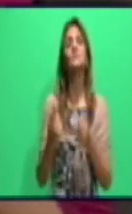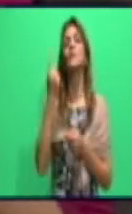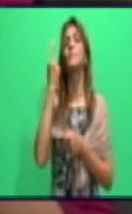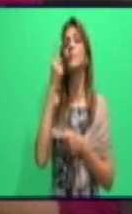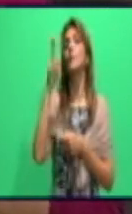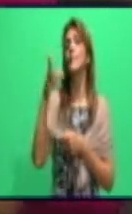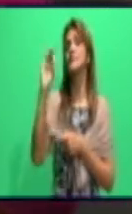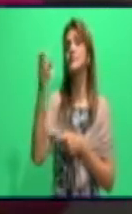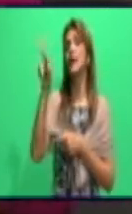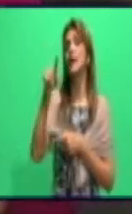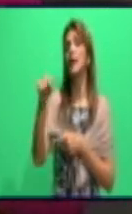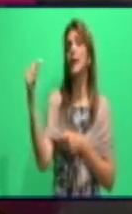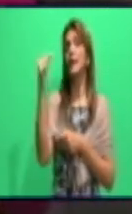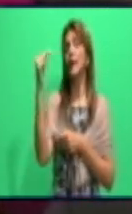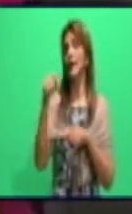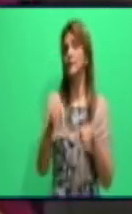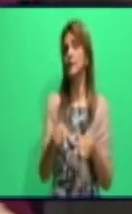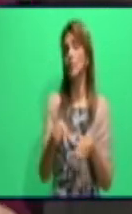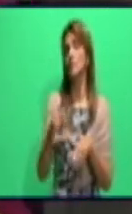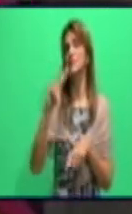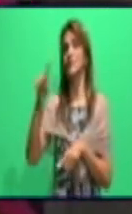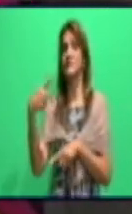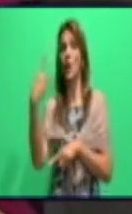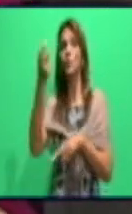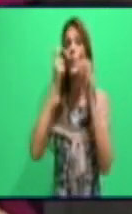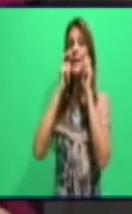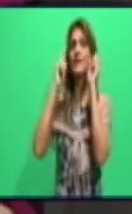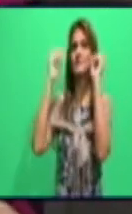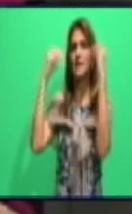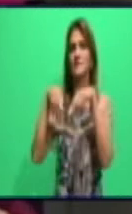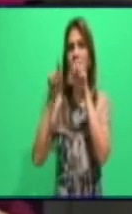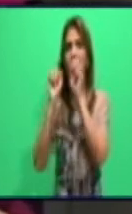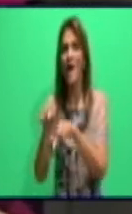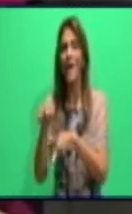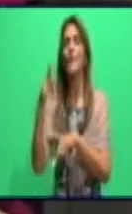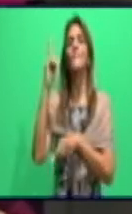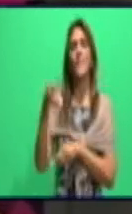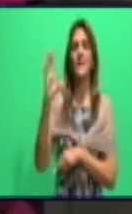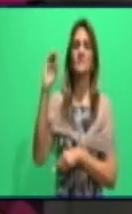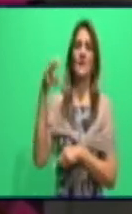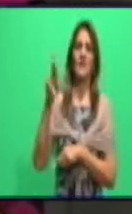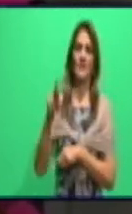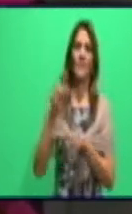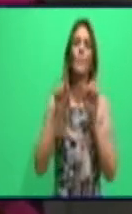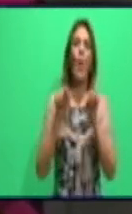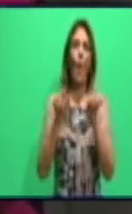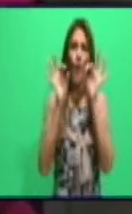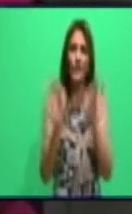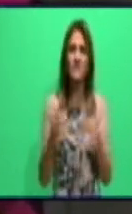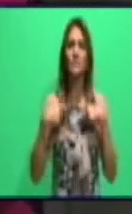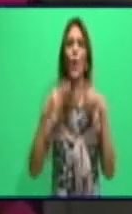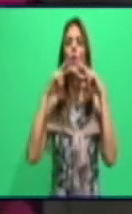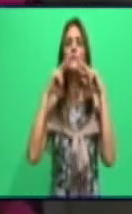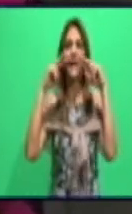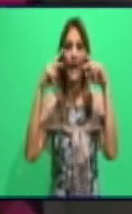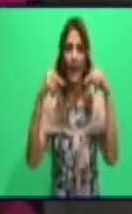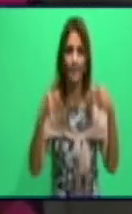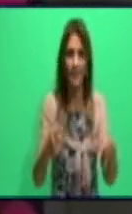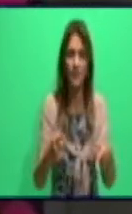viral. Y al segundo PCR es que se detecta. Estos son los mecanismos establecidos. Repito, todavía no